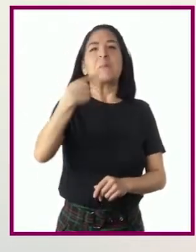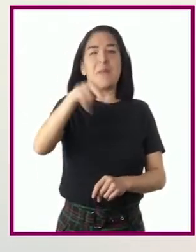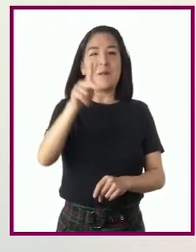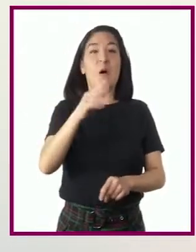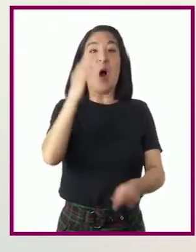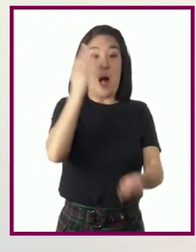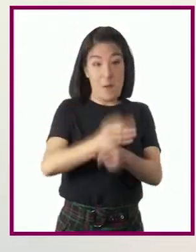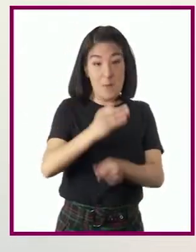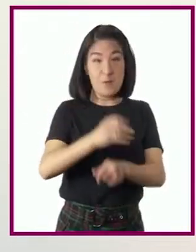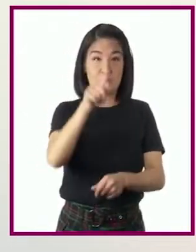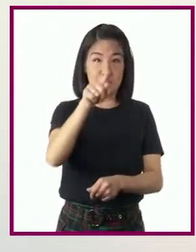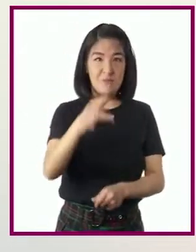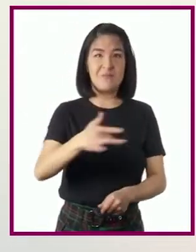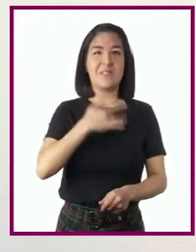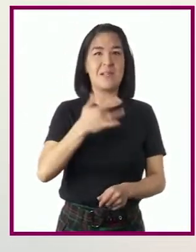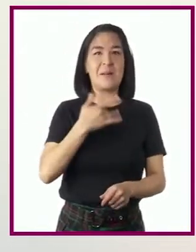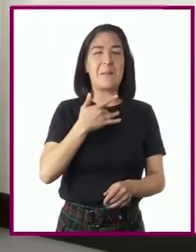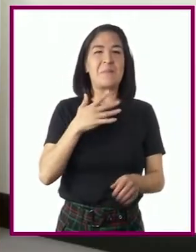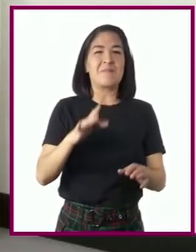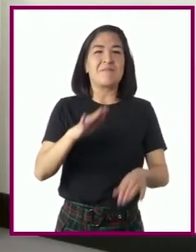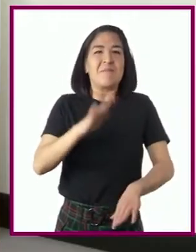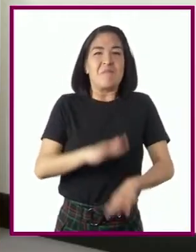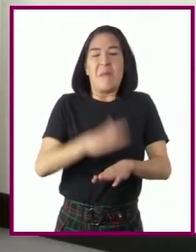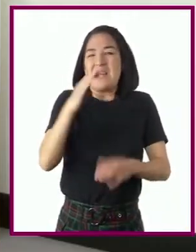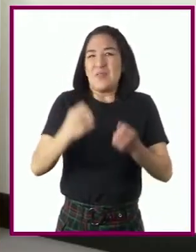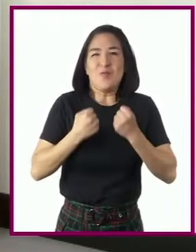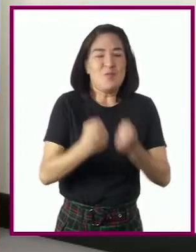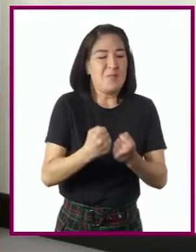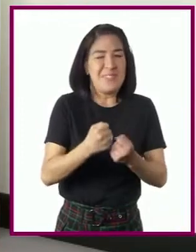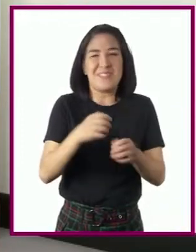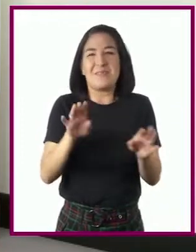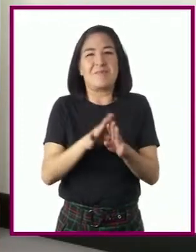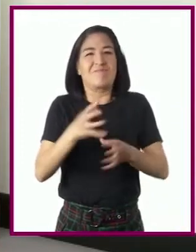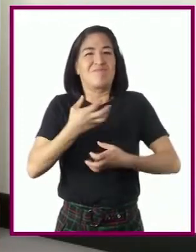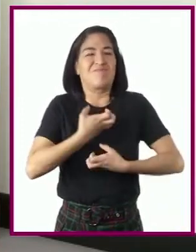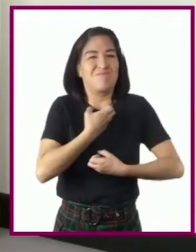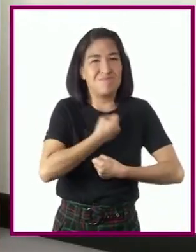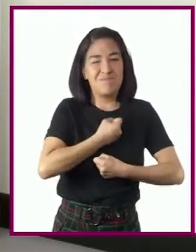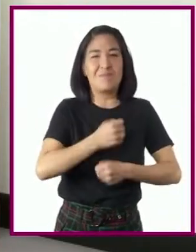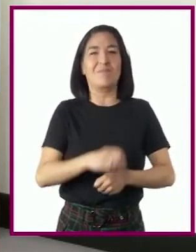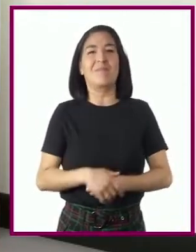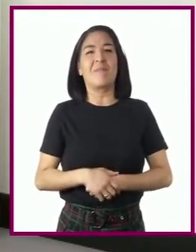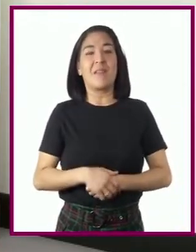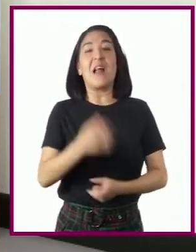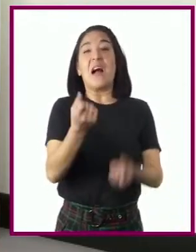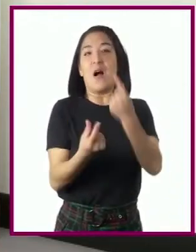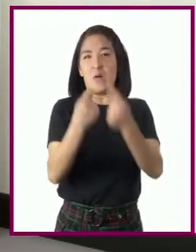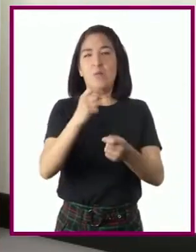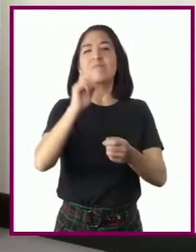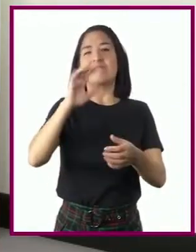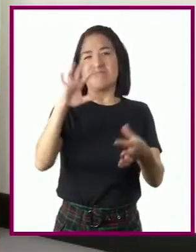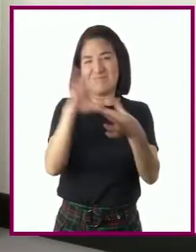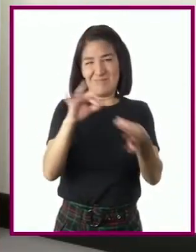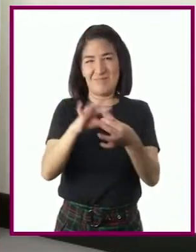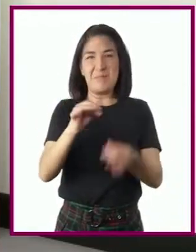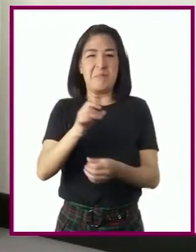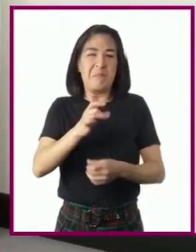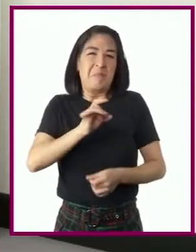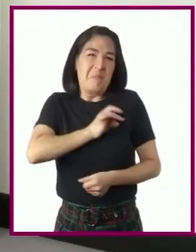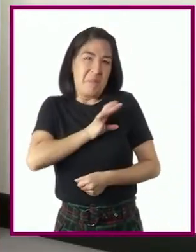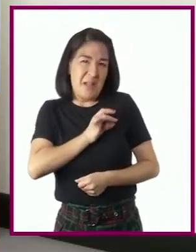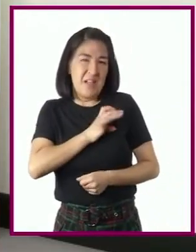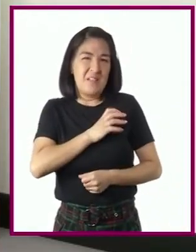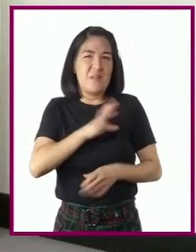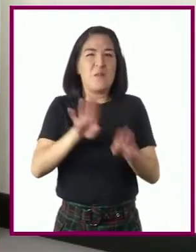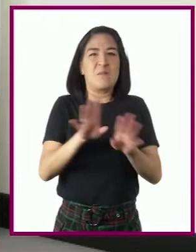lo que experimentan de manera más intensa. Hubo quienes comentaron que sentían miedo o frustración. Para